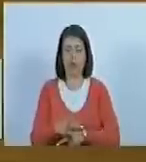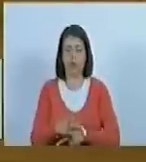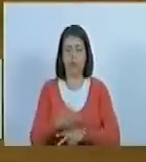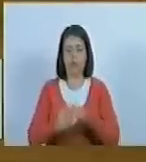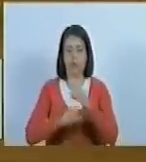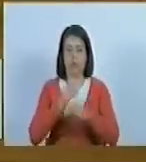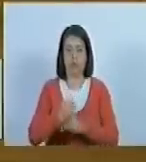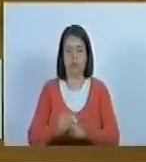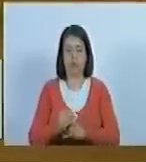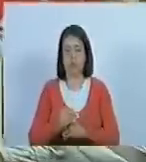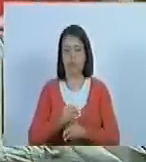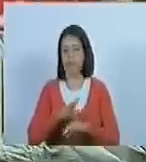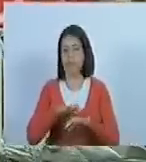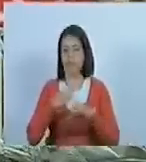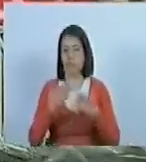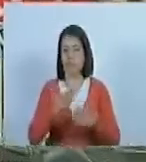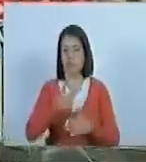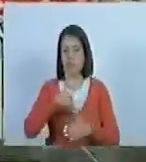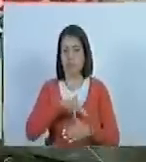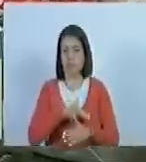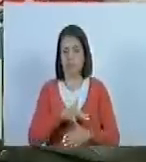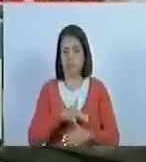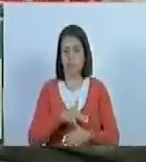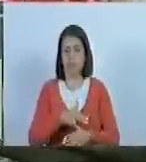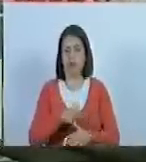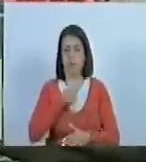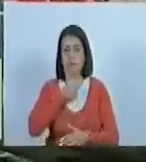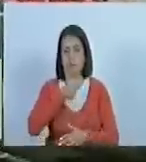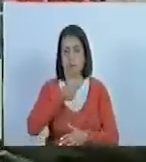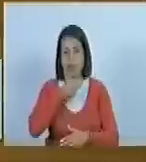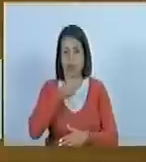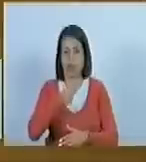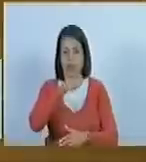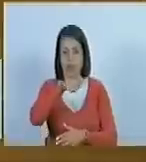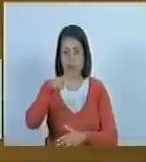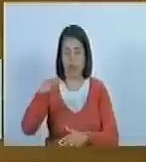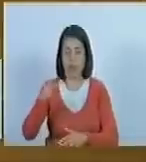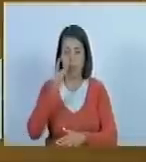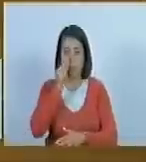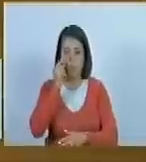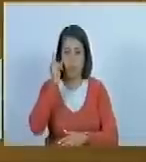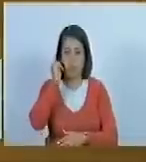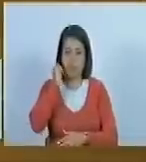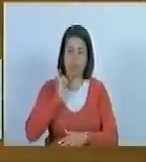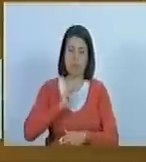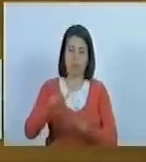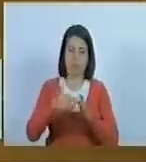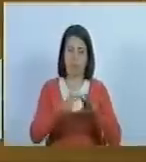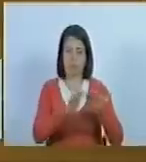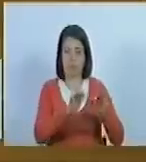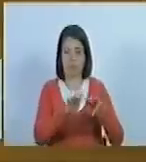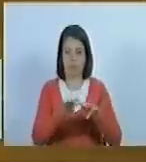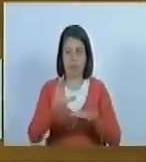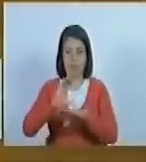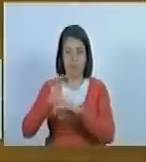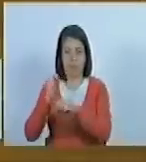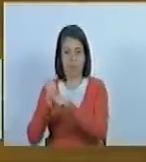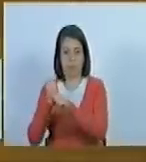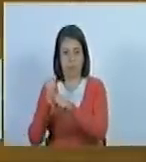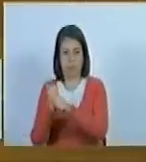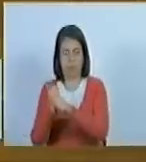este ejército de nuestras periodistas y periodistas aquí presentes en las salas de redacción, en sus centros de